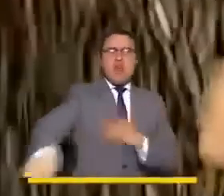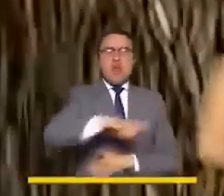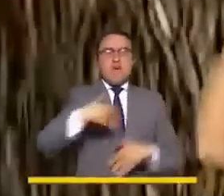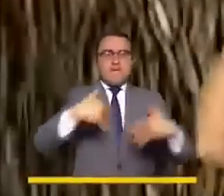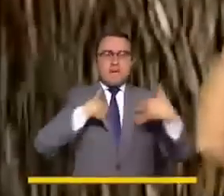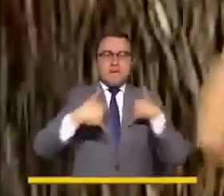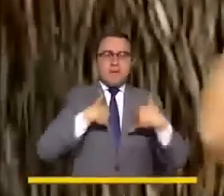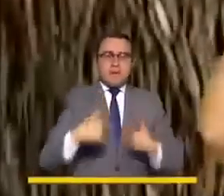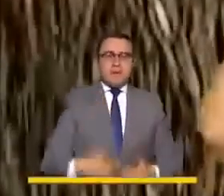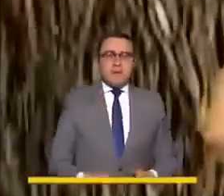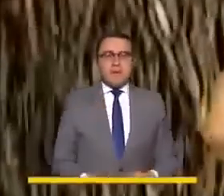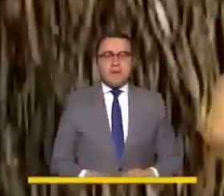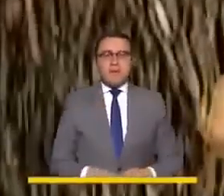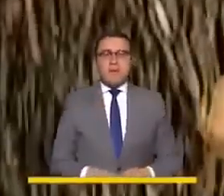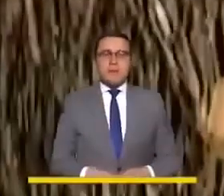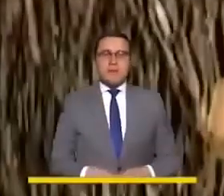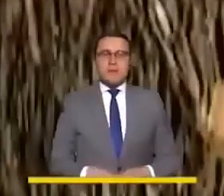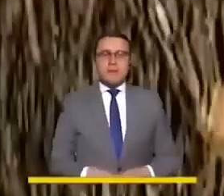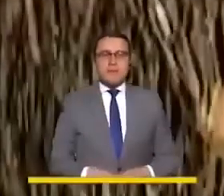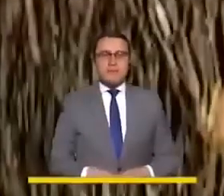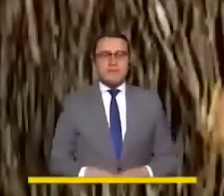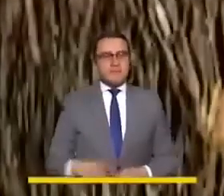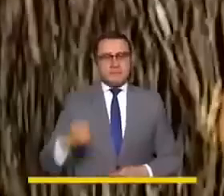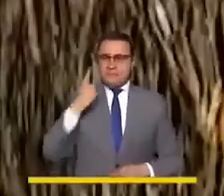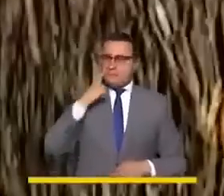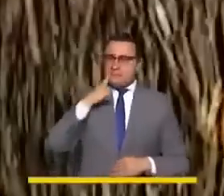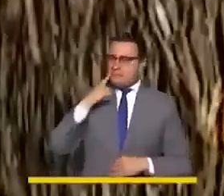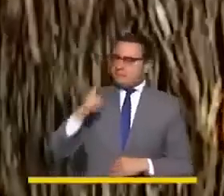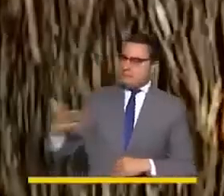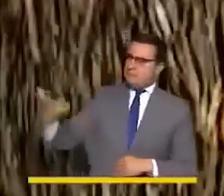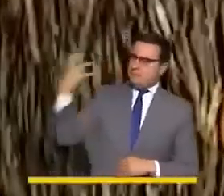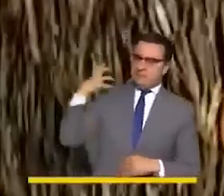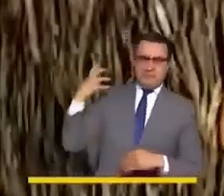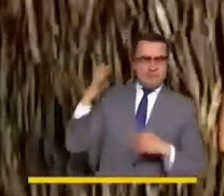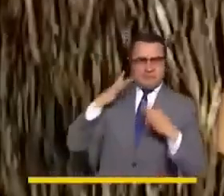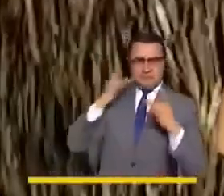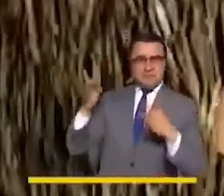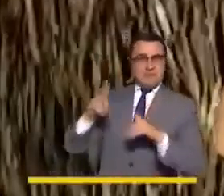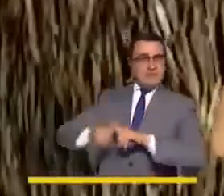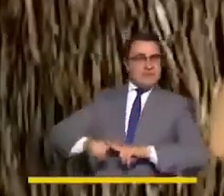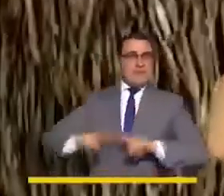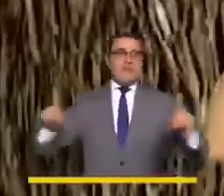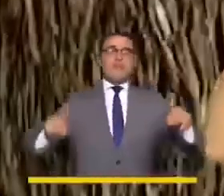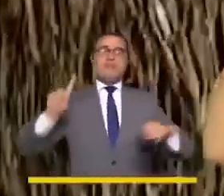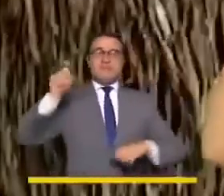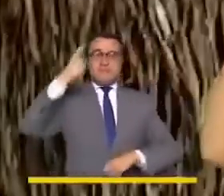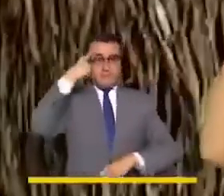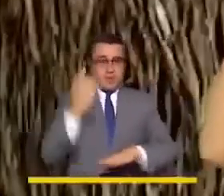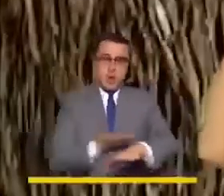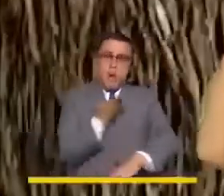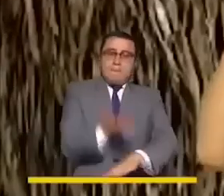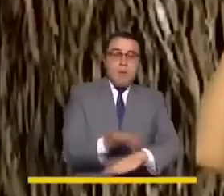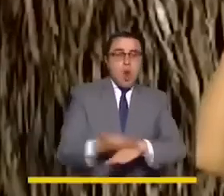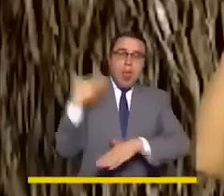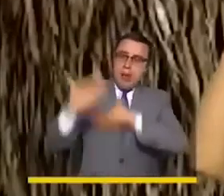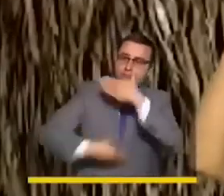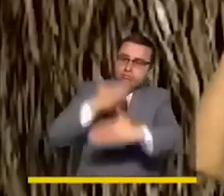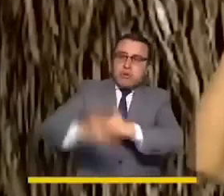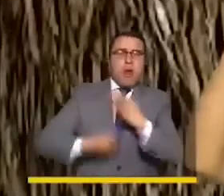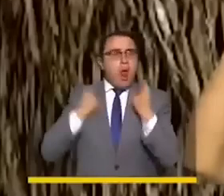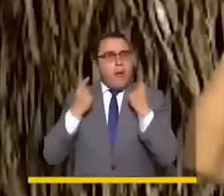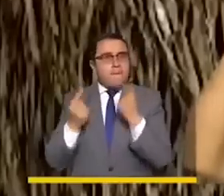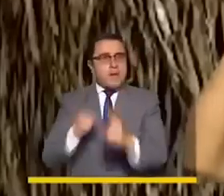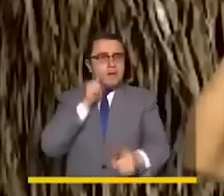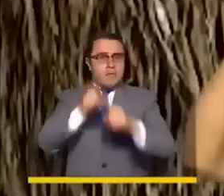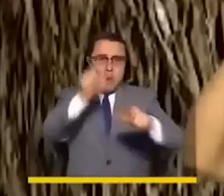víctimas? ¿Qué diferencia cuando un gobierno propone es agilizar los trámites para que